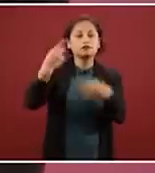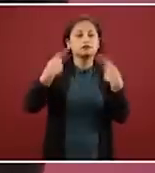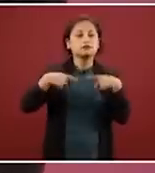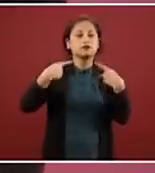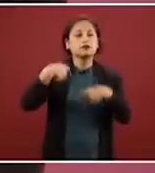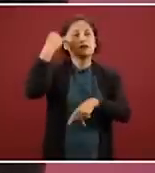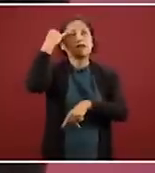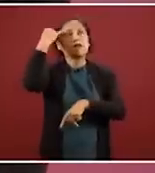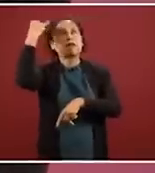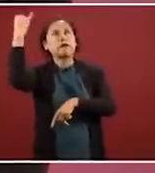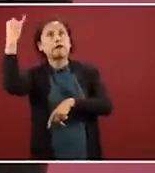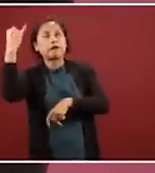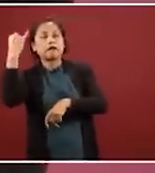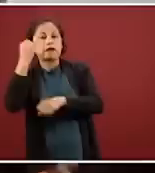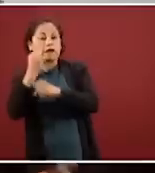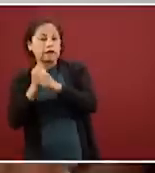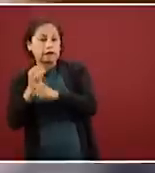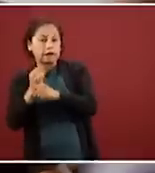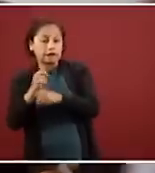no los indígenas.